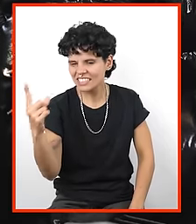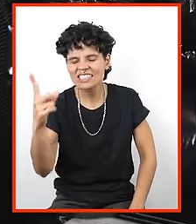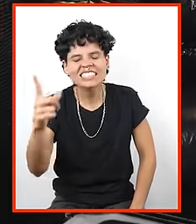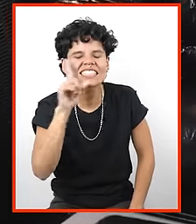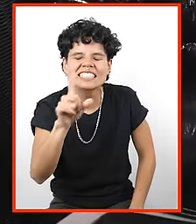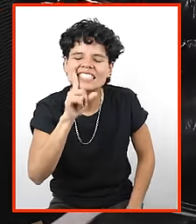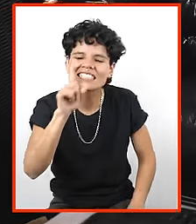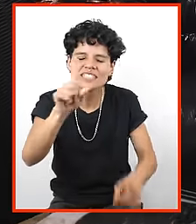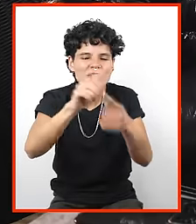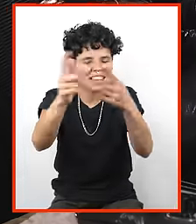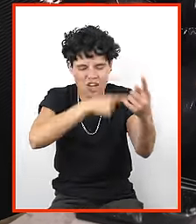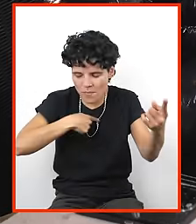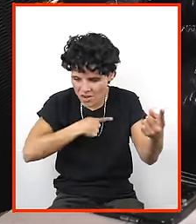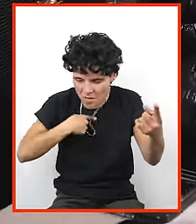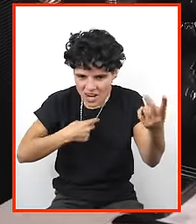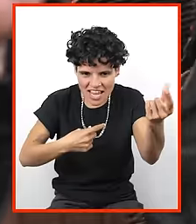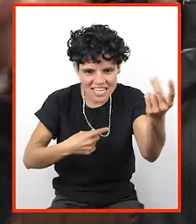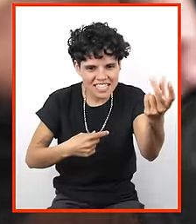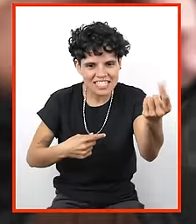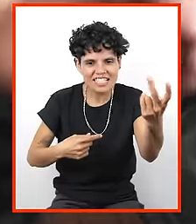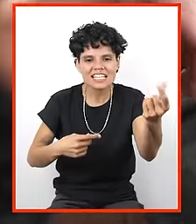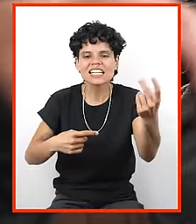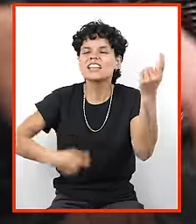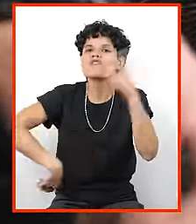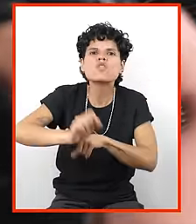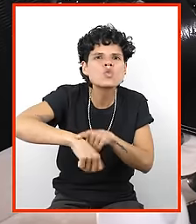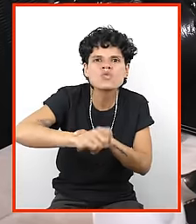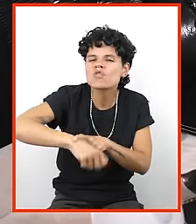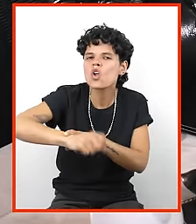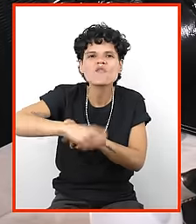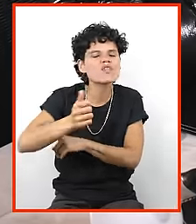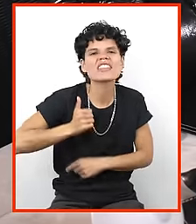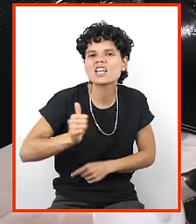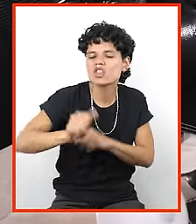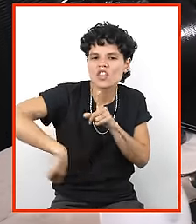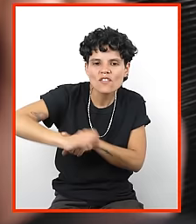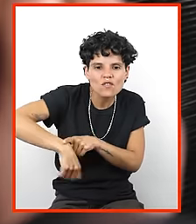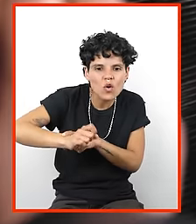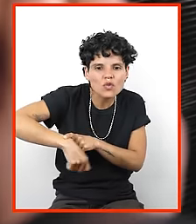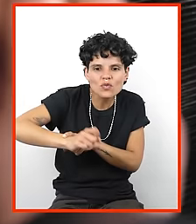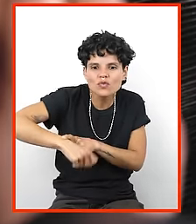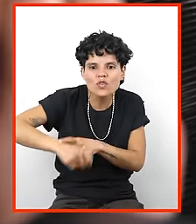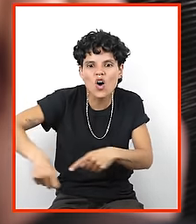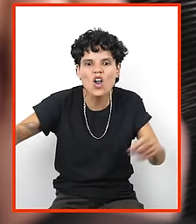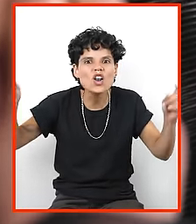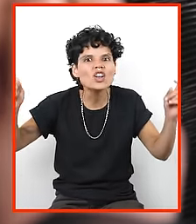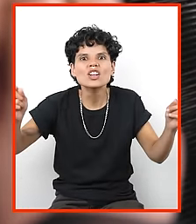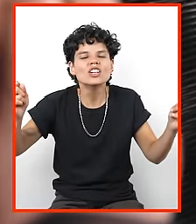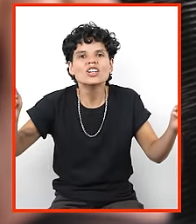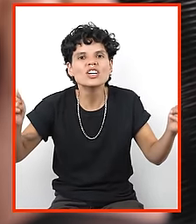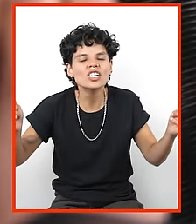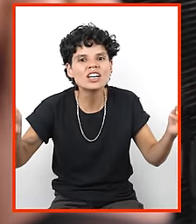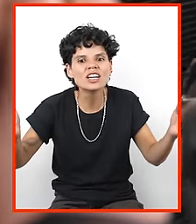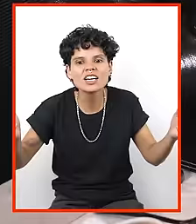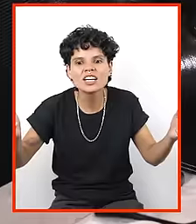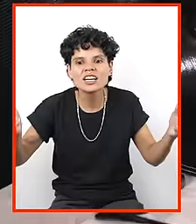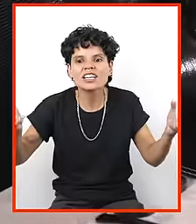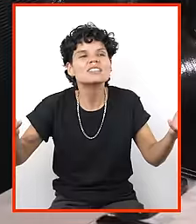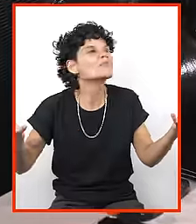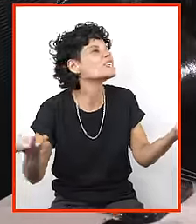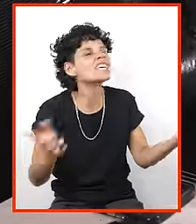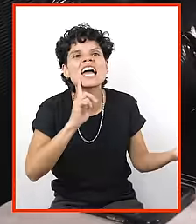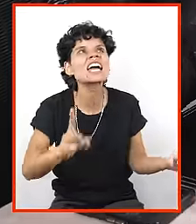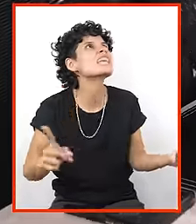era? El director de fútbol. ¿El director de fútbol? ¿No?